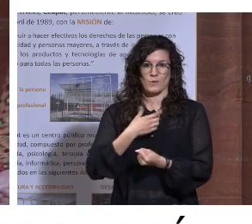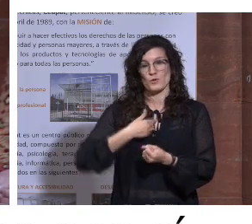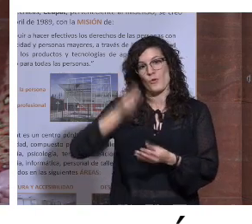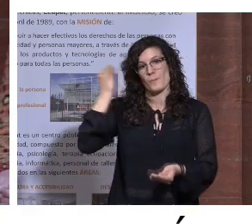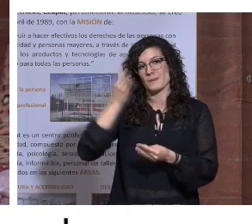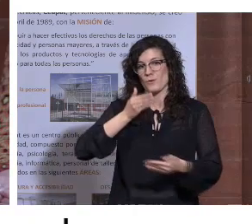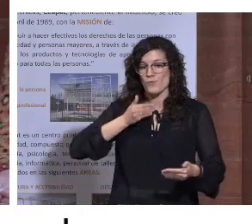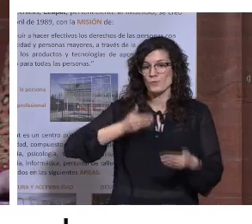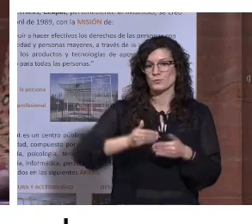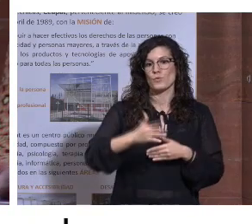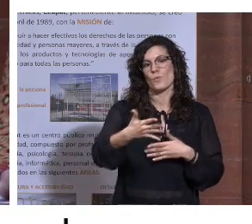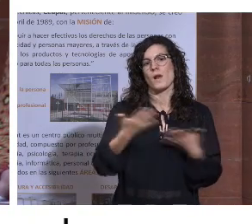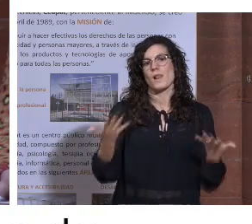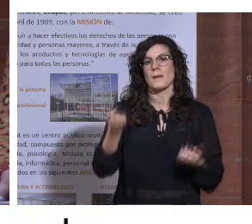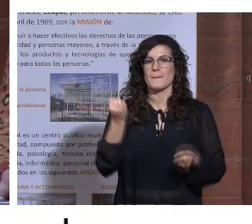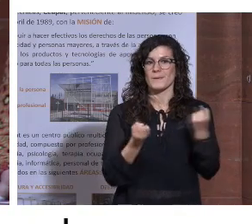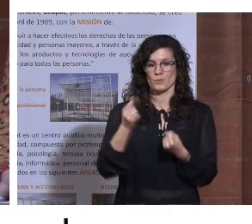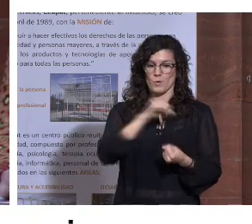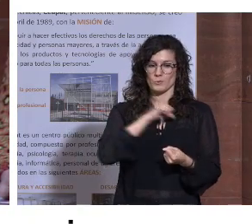vehículo autónomo sin conductor.